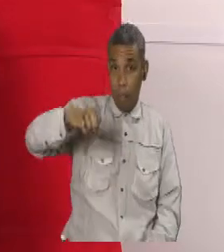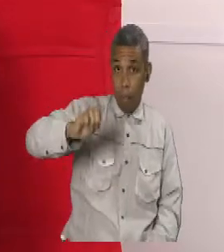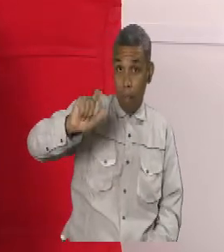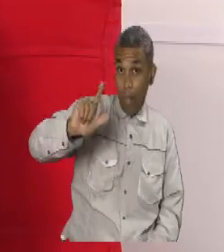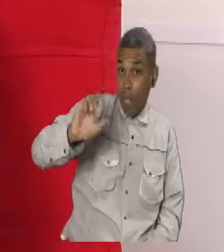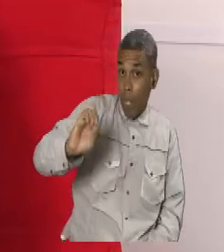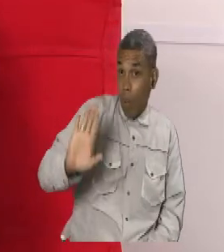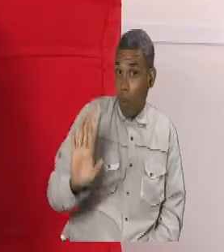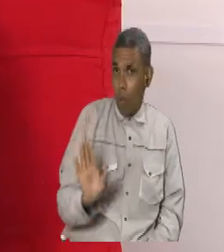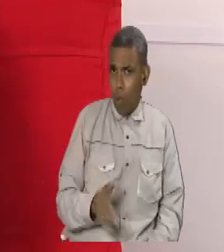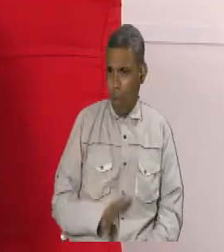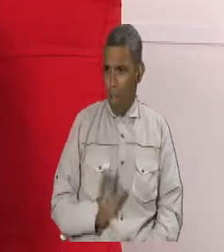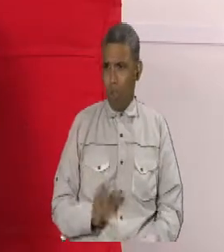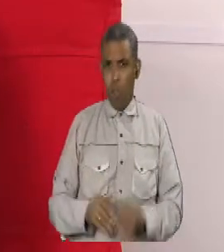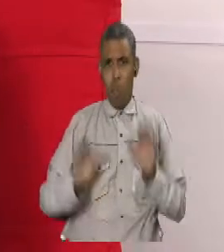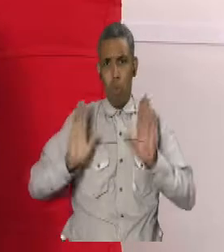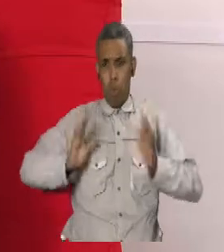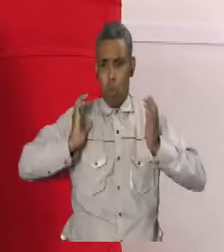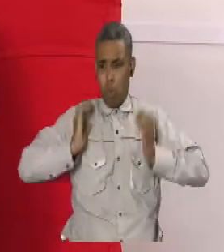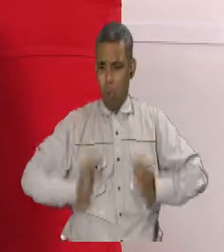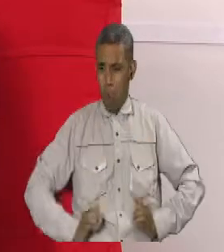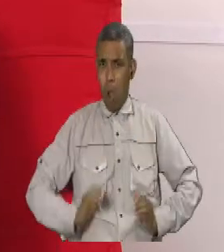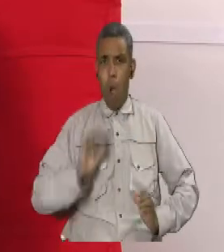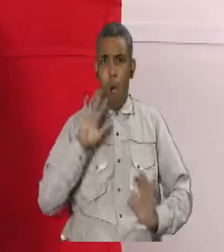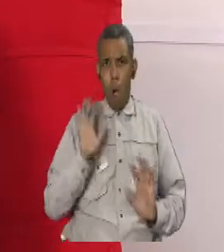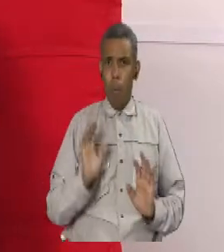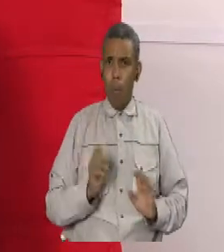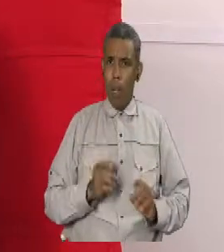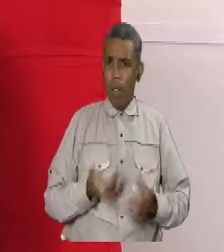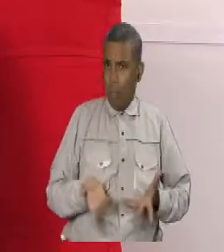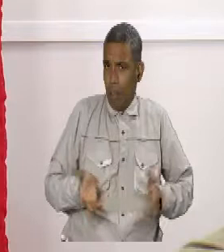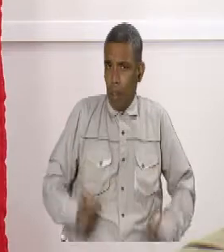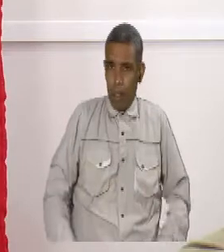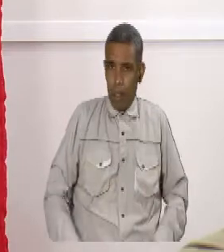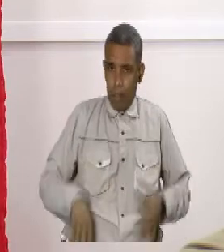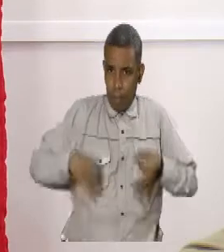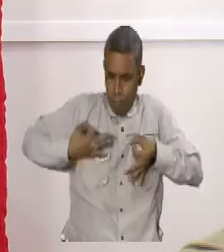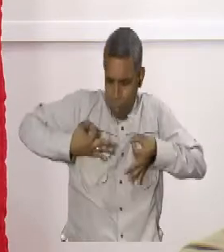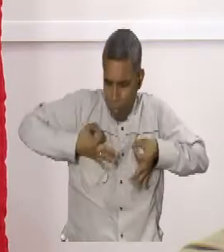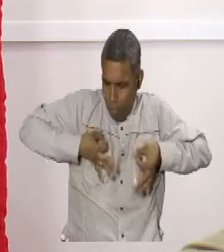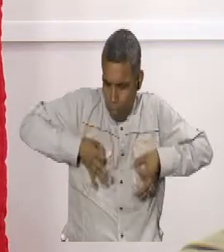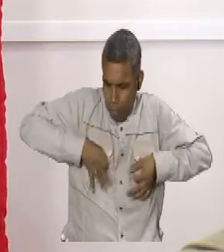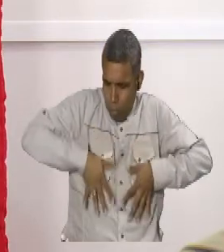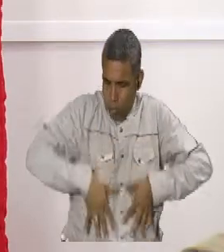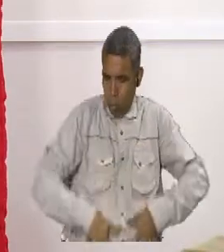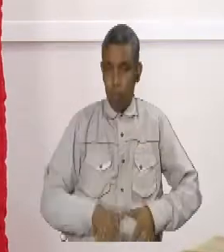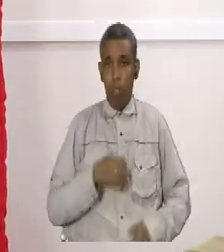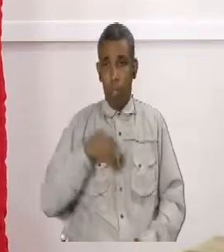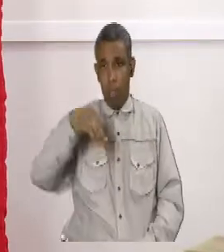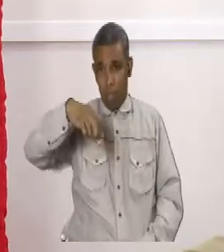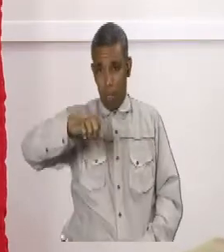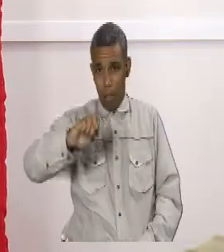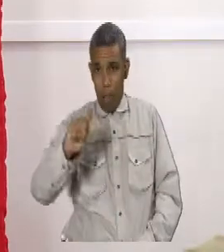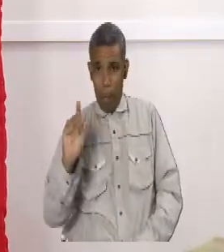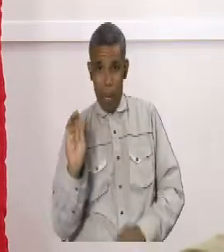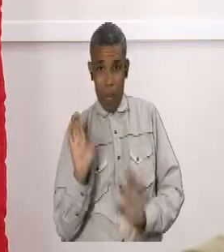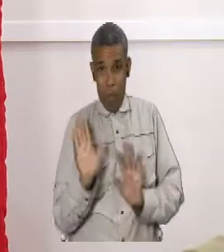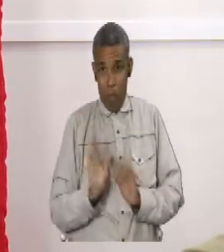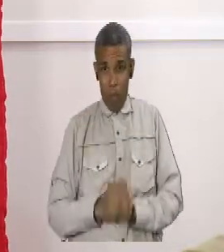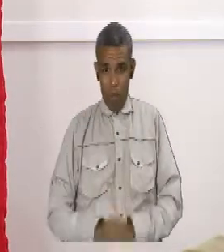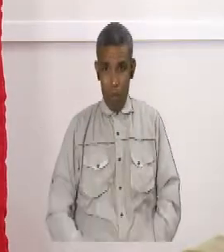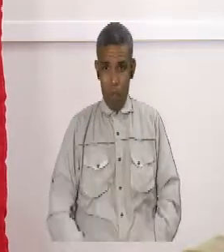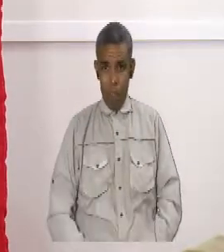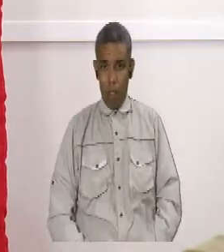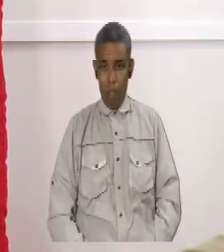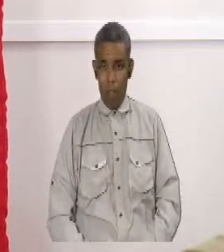uno habla del órgano pilosebáceo. Ok. Entonces así les voy a responder. No es que uno habla del órgano pilosebáceo cuando habla